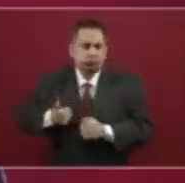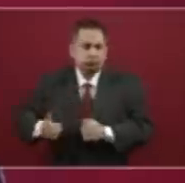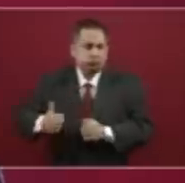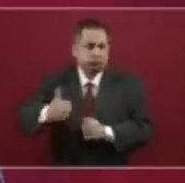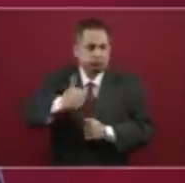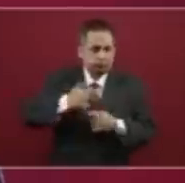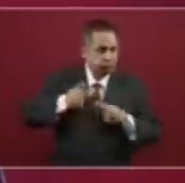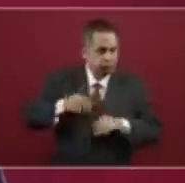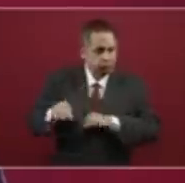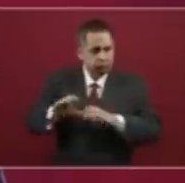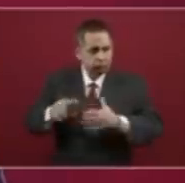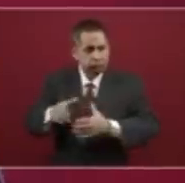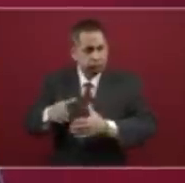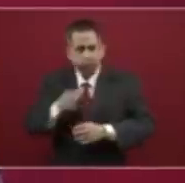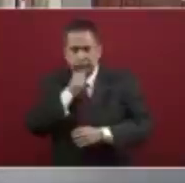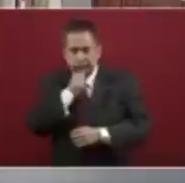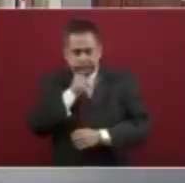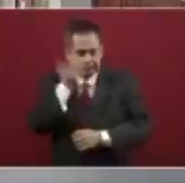los servidores públicos.